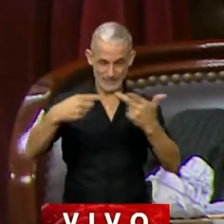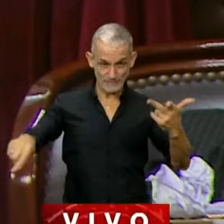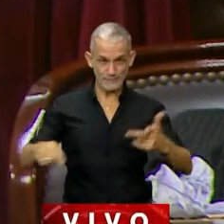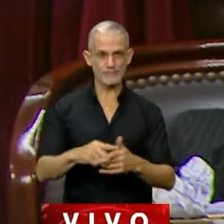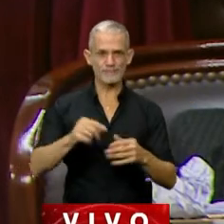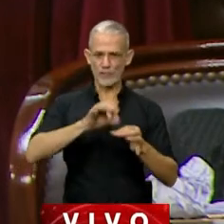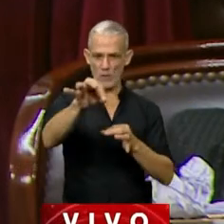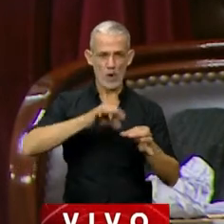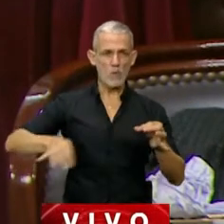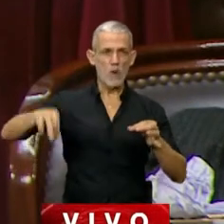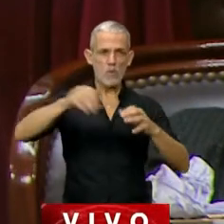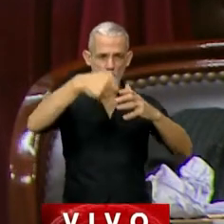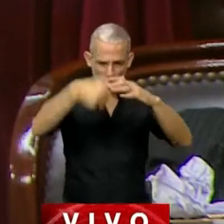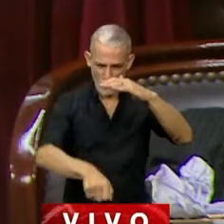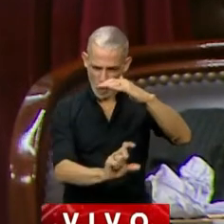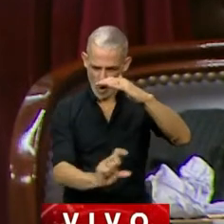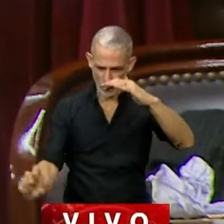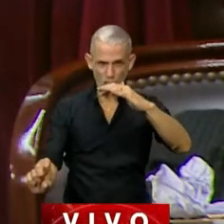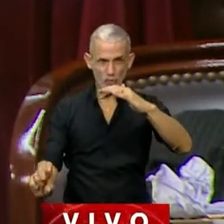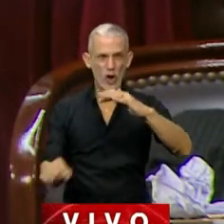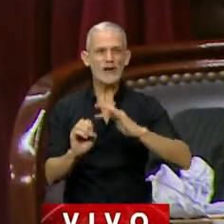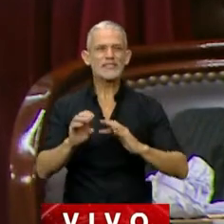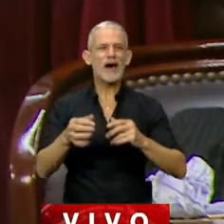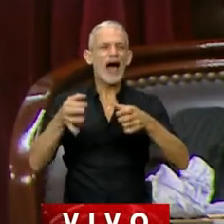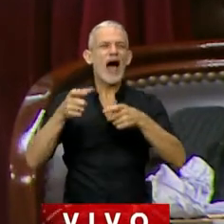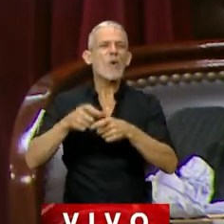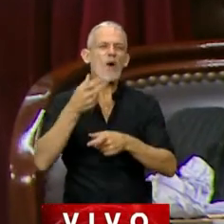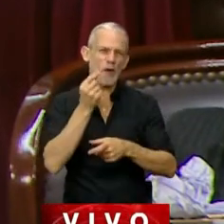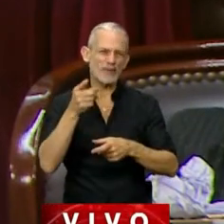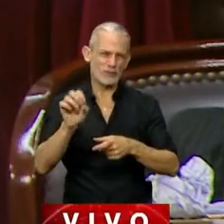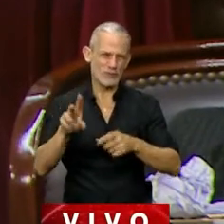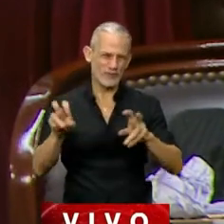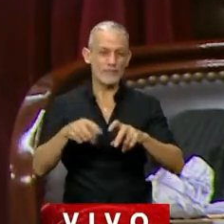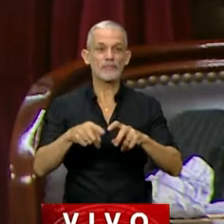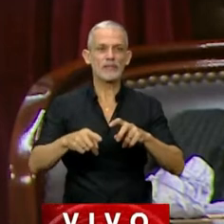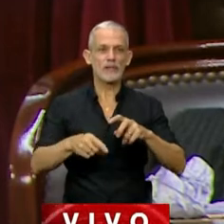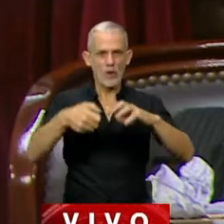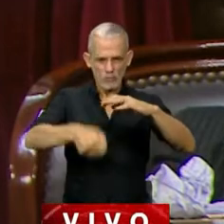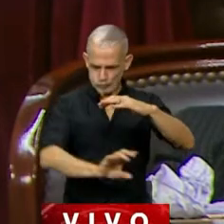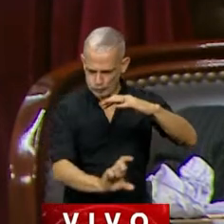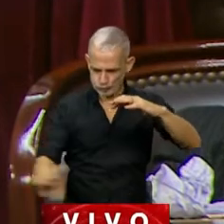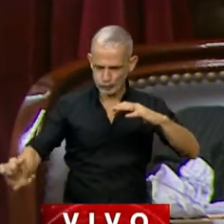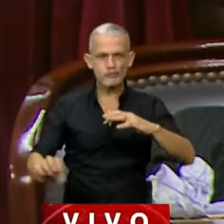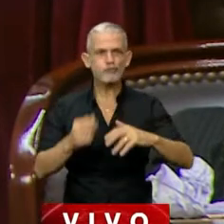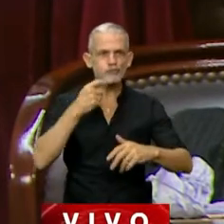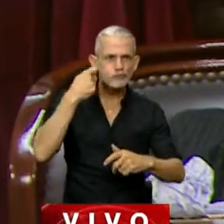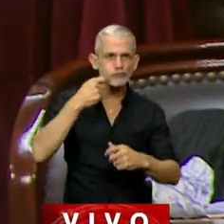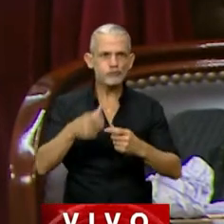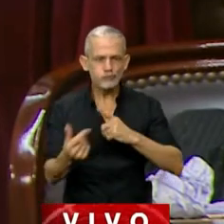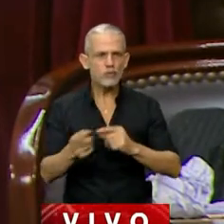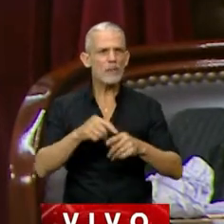Esta reserva bentónica estricta, llamada Agujero Azul, tiene además de notables aspectos